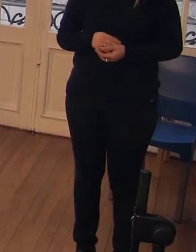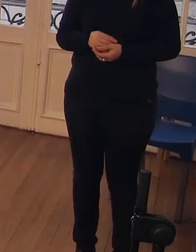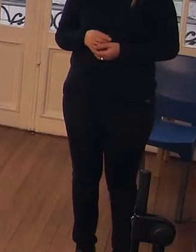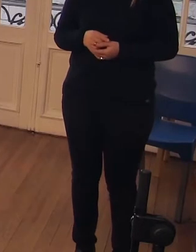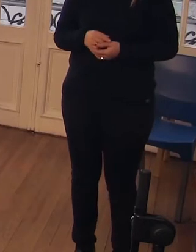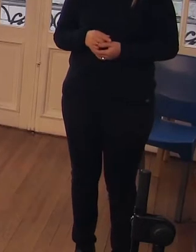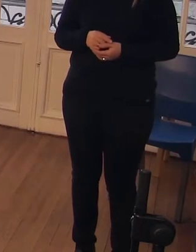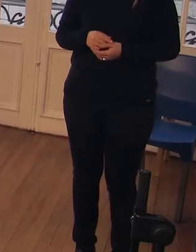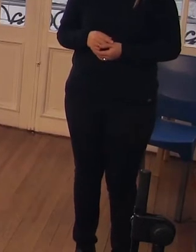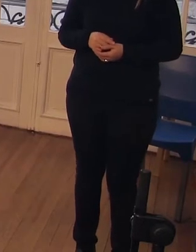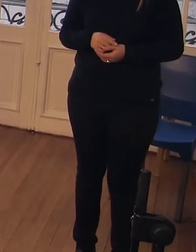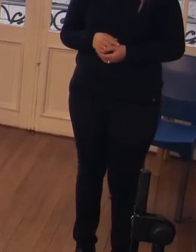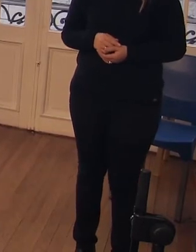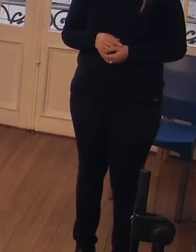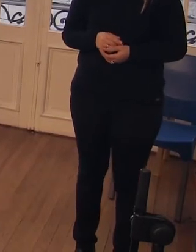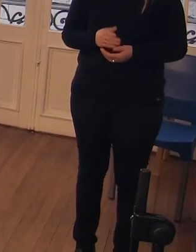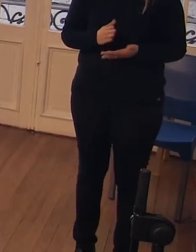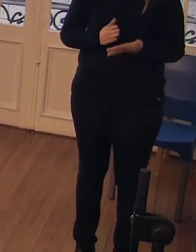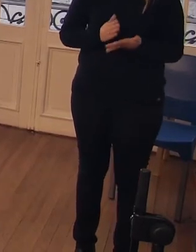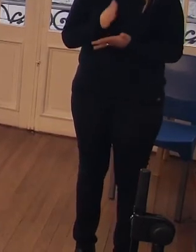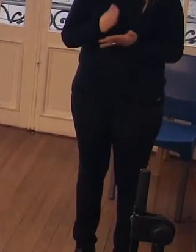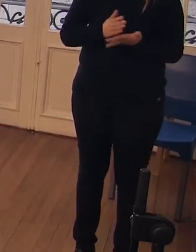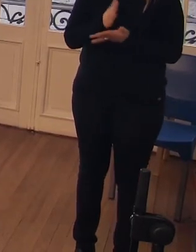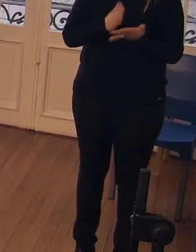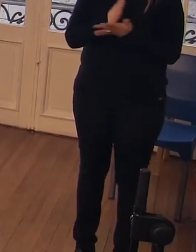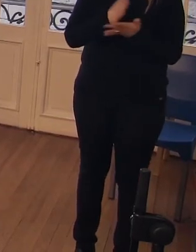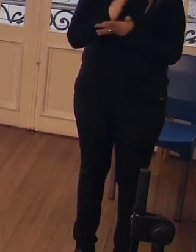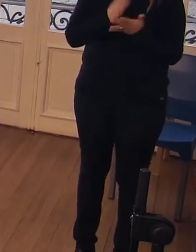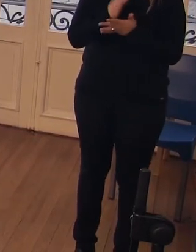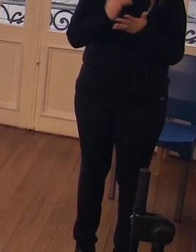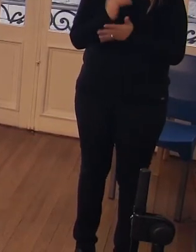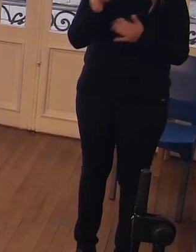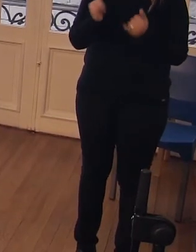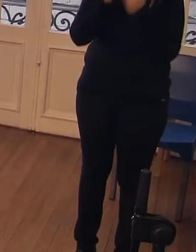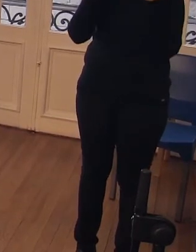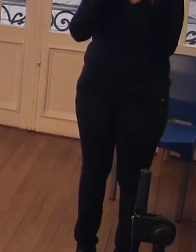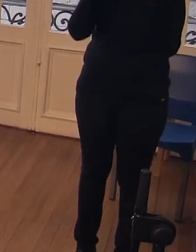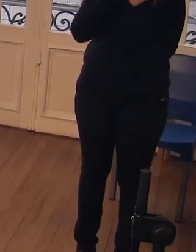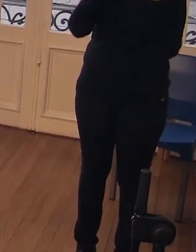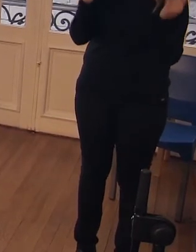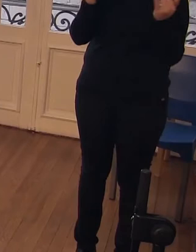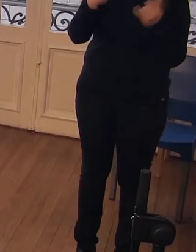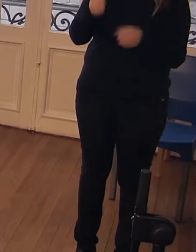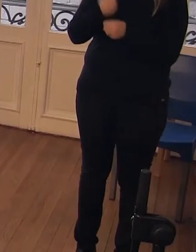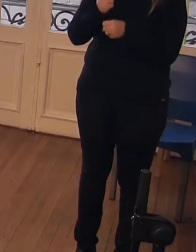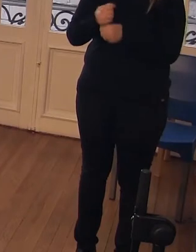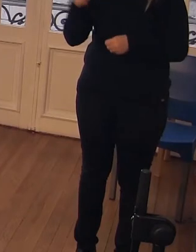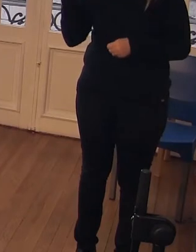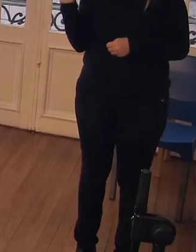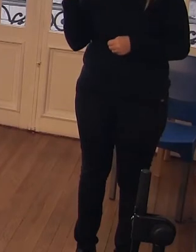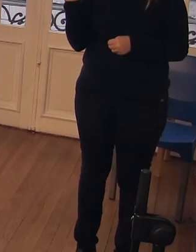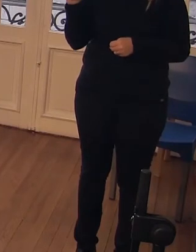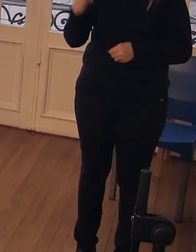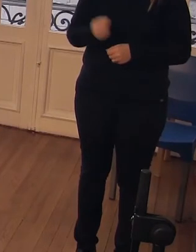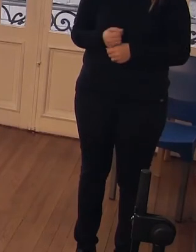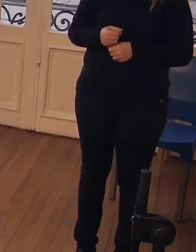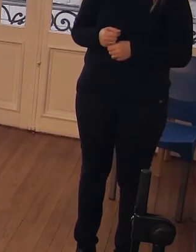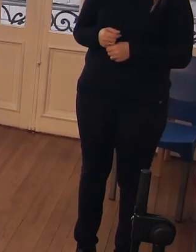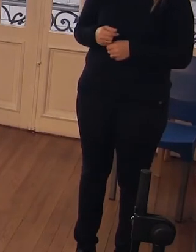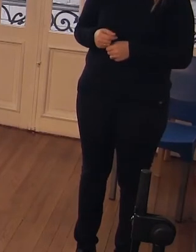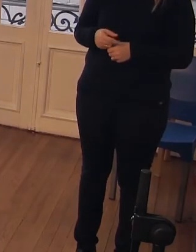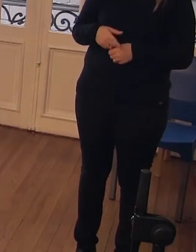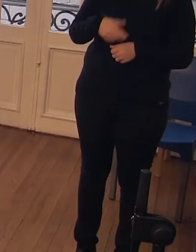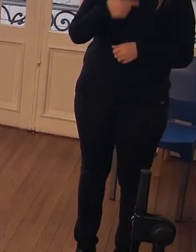Es una forma muy rápida de bocetar. Entonces se llama wireframes. Entonces uno va definiendo de una forma